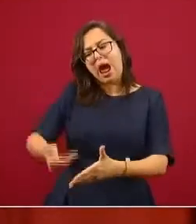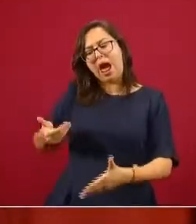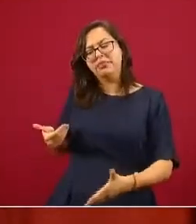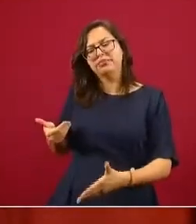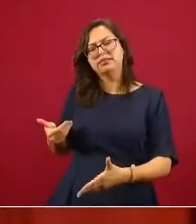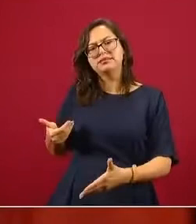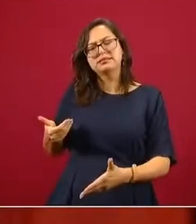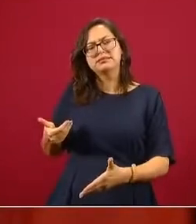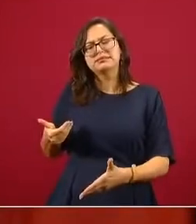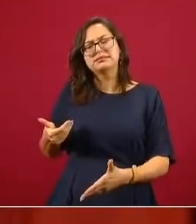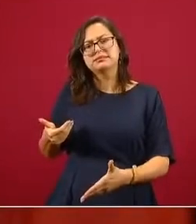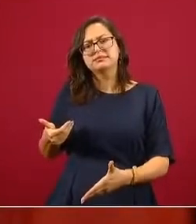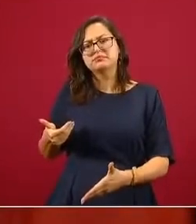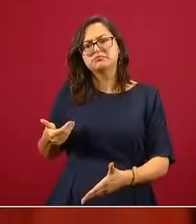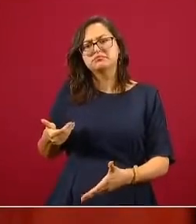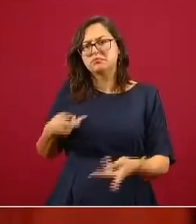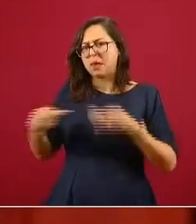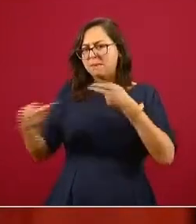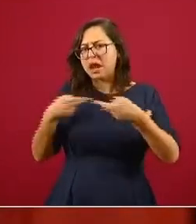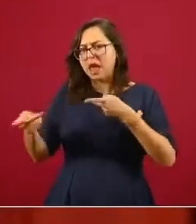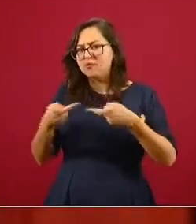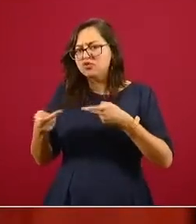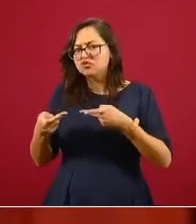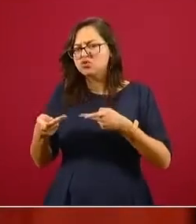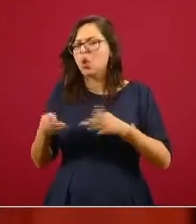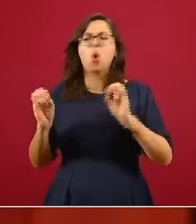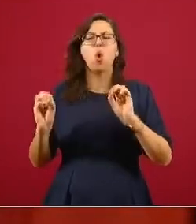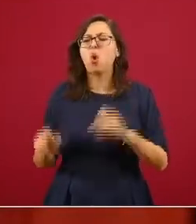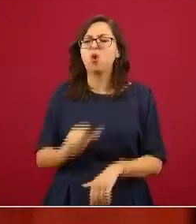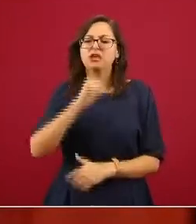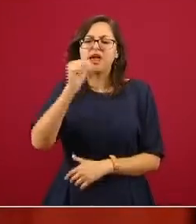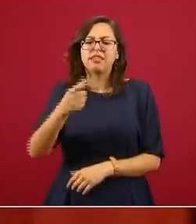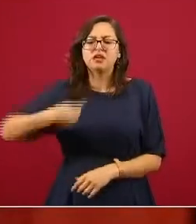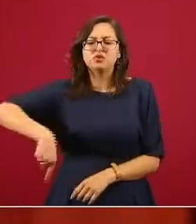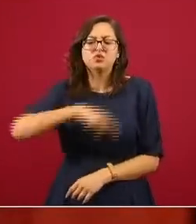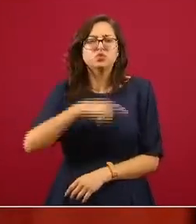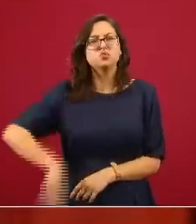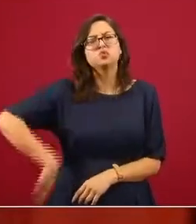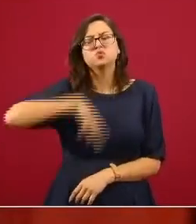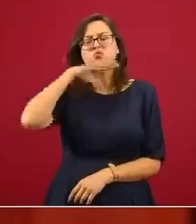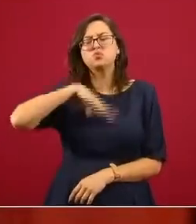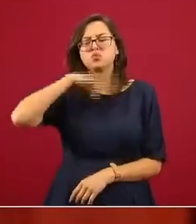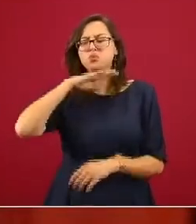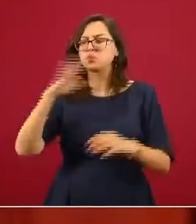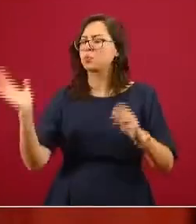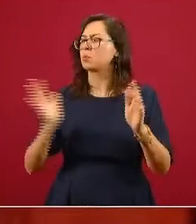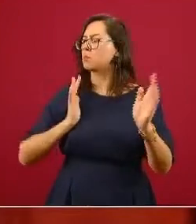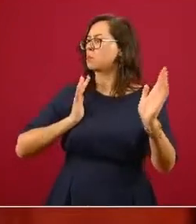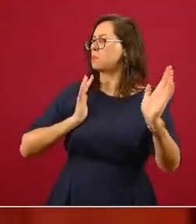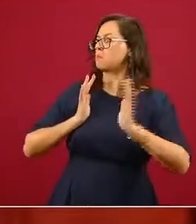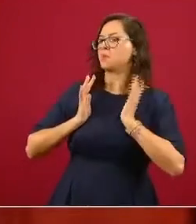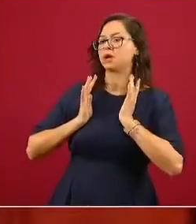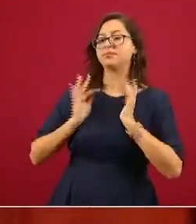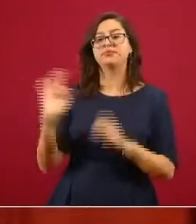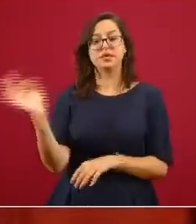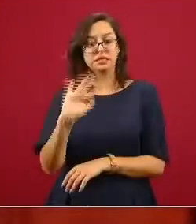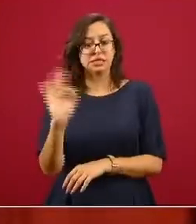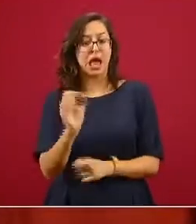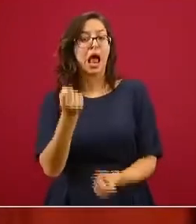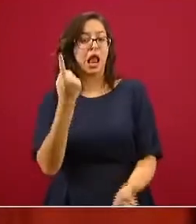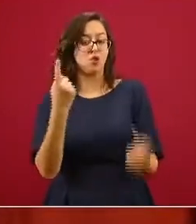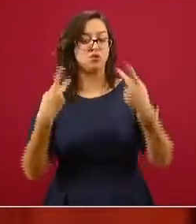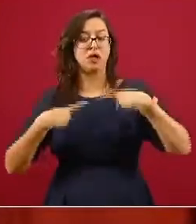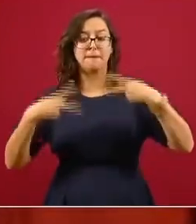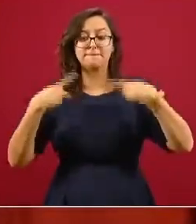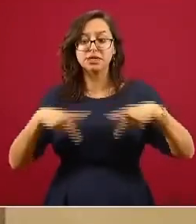antes de esa fecha? ¿O no habíamos considerado nada y nos tomó por sorpresa? Quizás es la pregunta que algunas personas se hacen, si